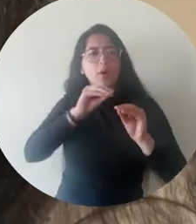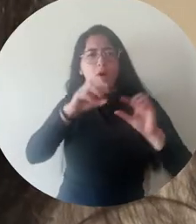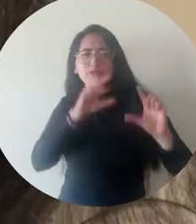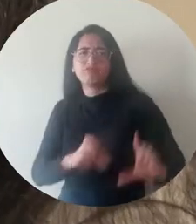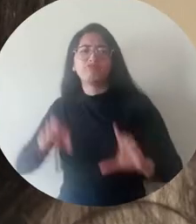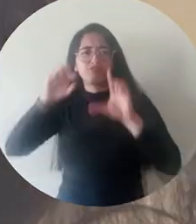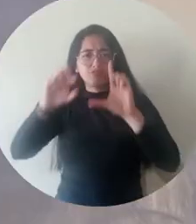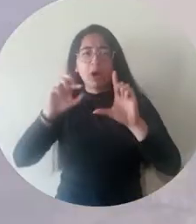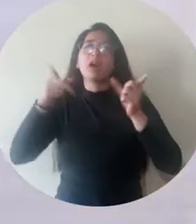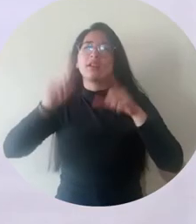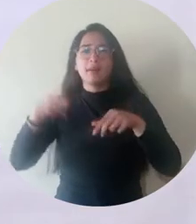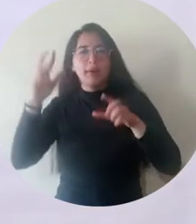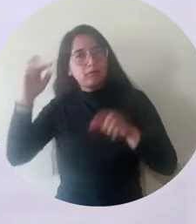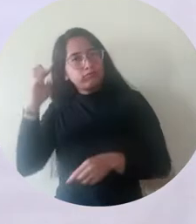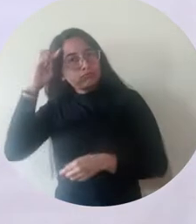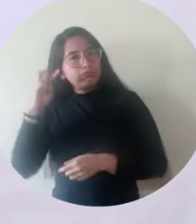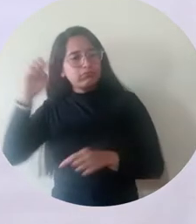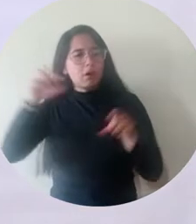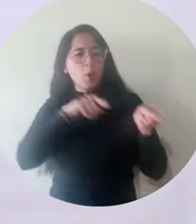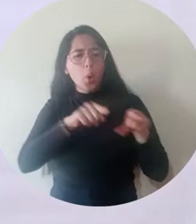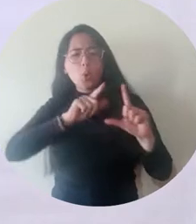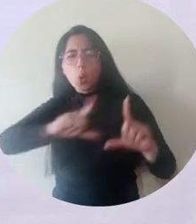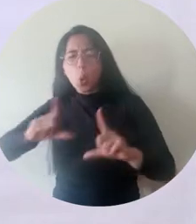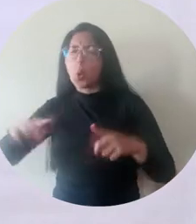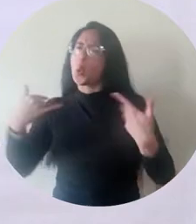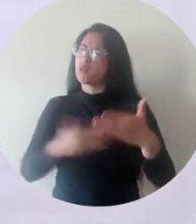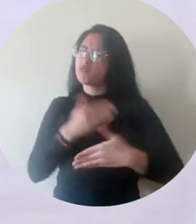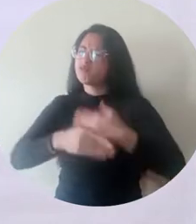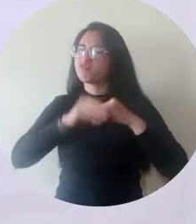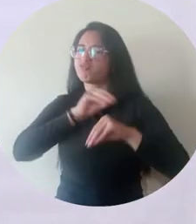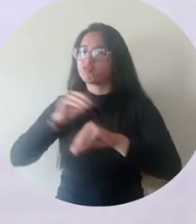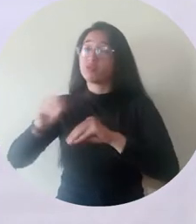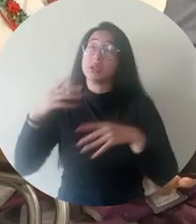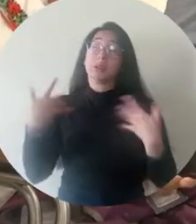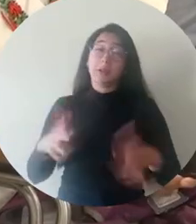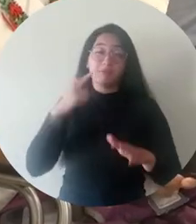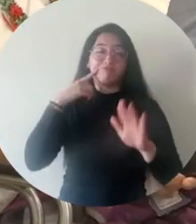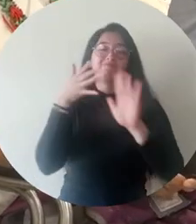y posgrado. Gratitud, porque una forma de tributar a la memoria de